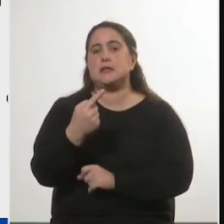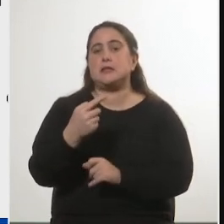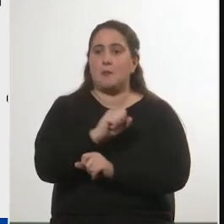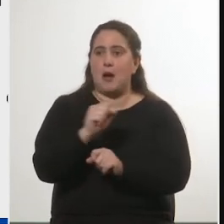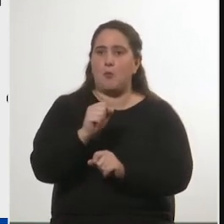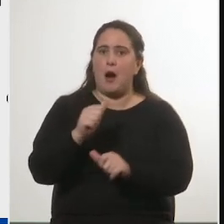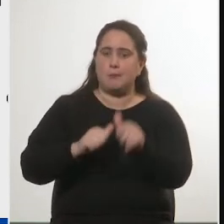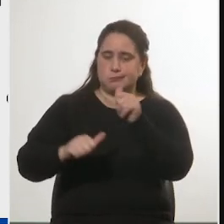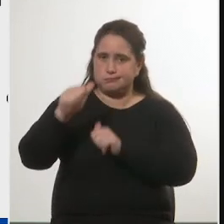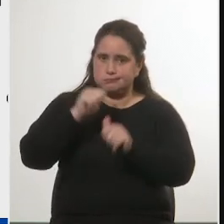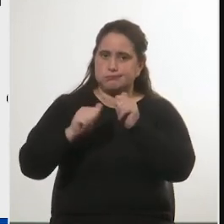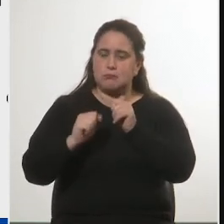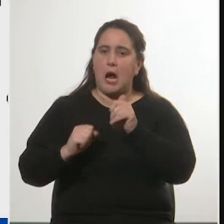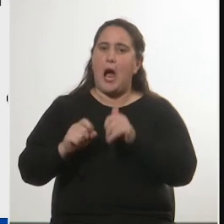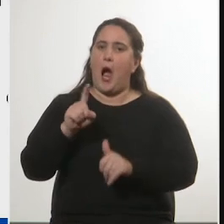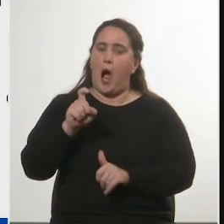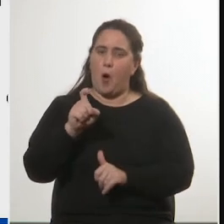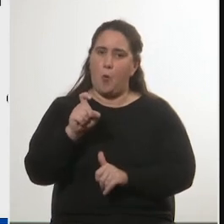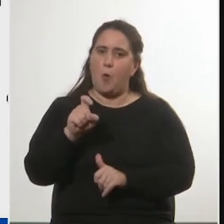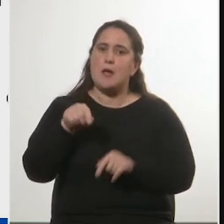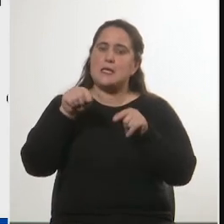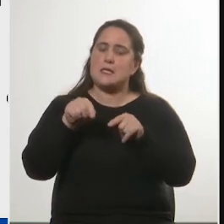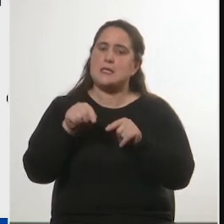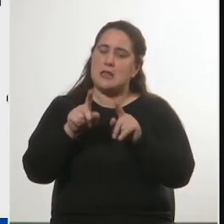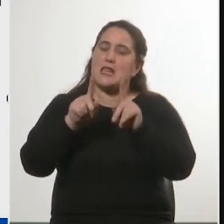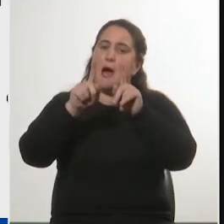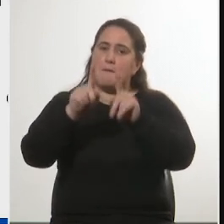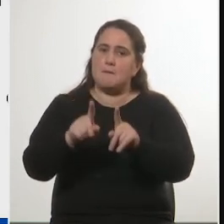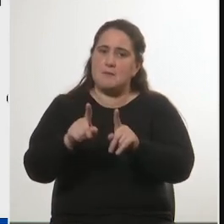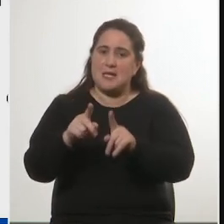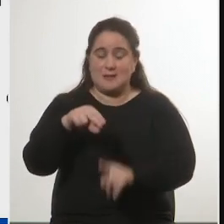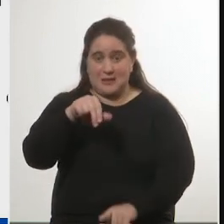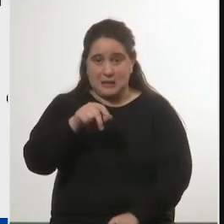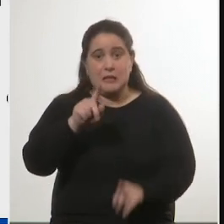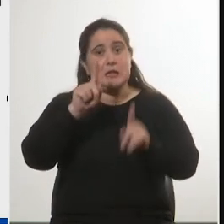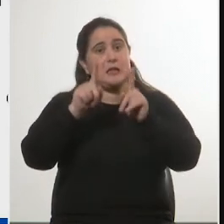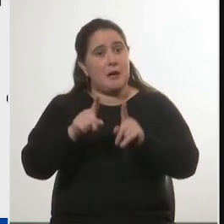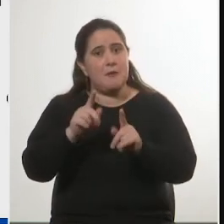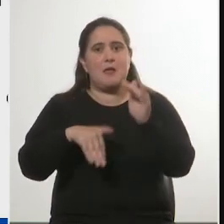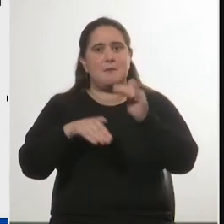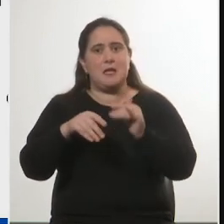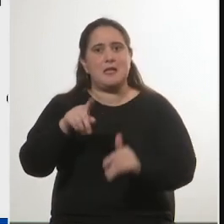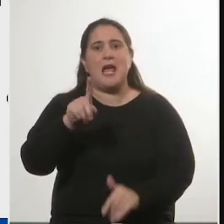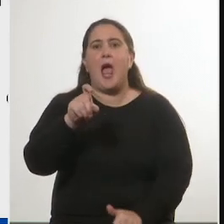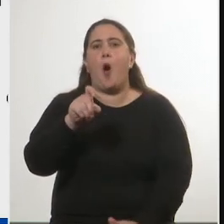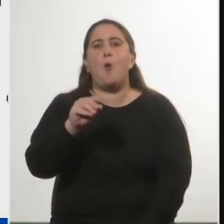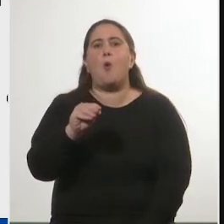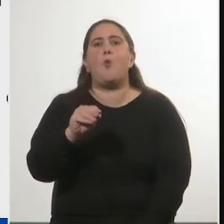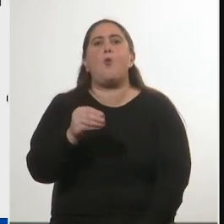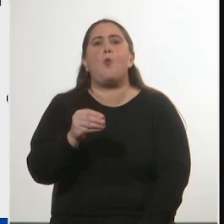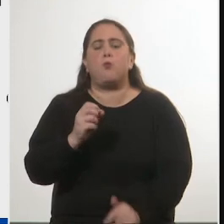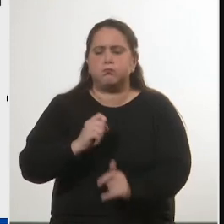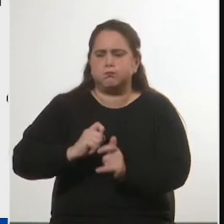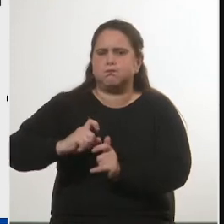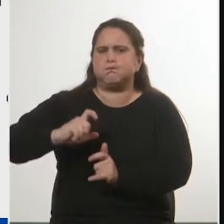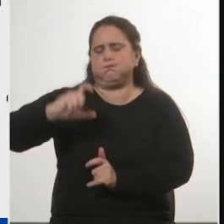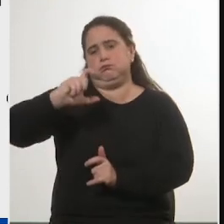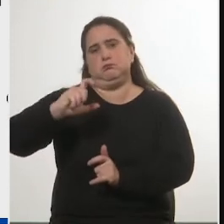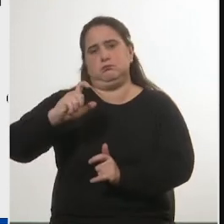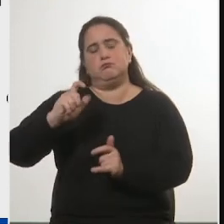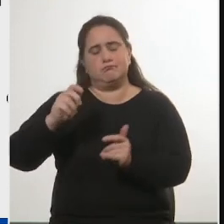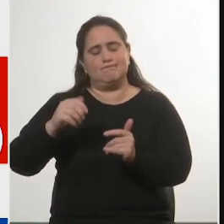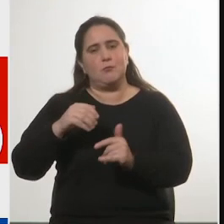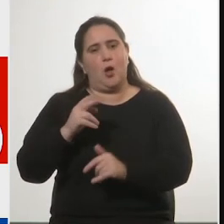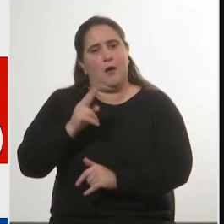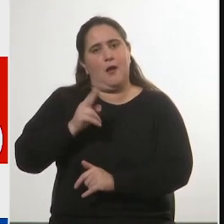limitante para la ingesta del volumen de agua es, además del sodio, el volumen de agua recibido. Tenemos documentos de